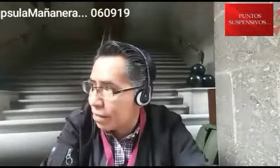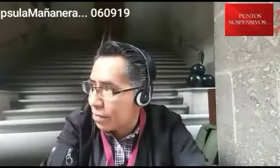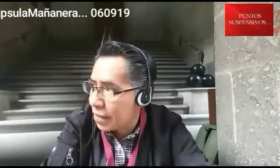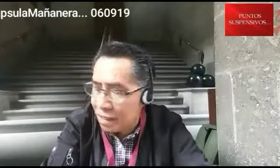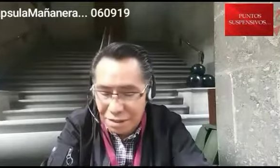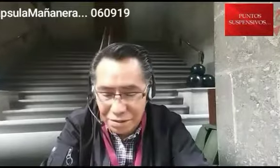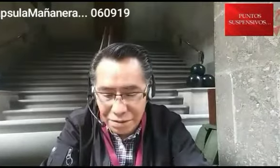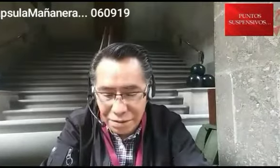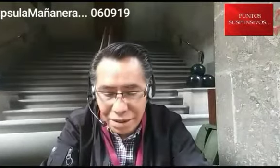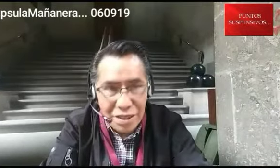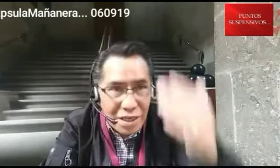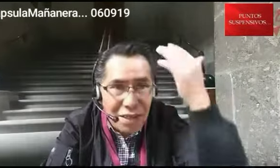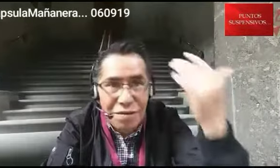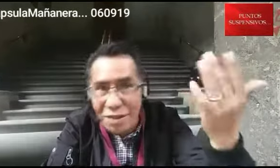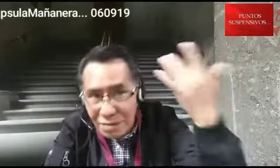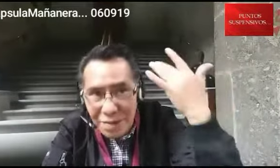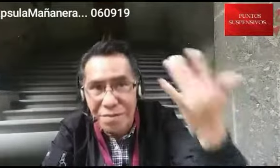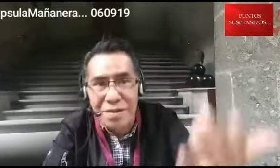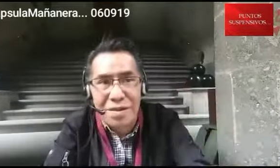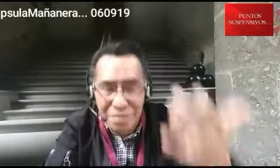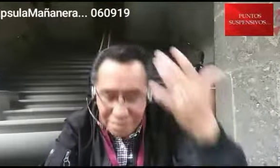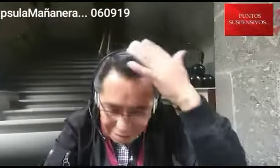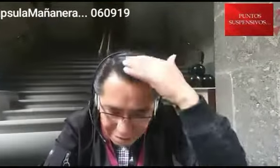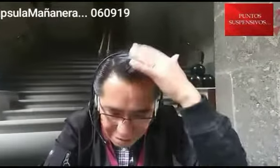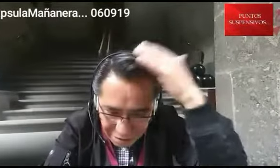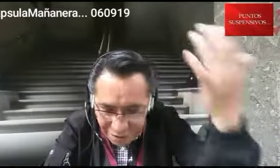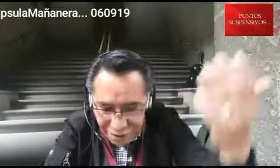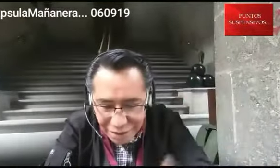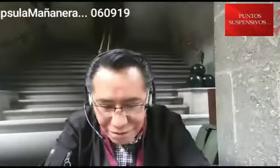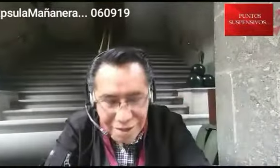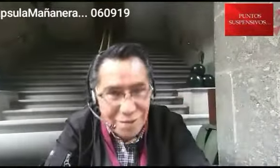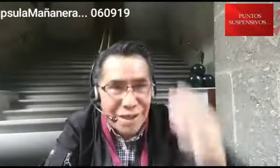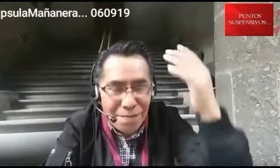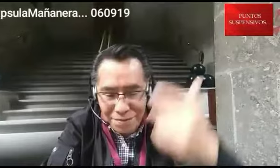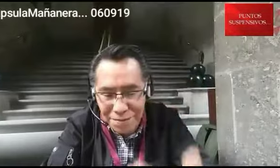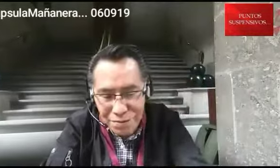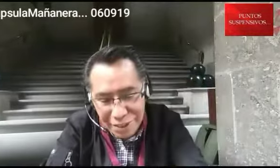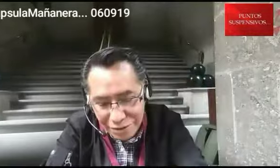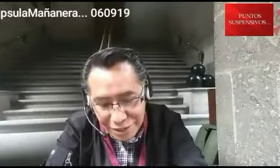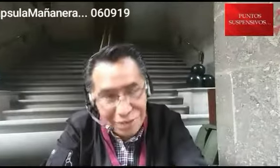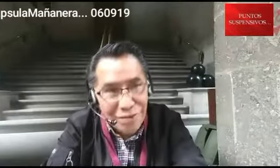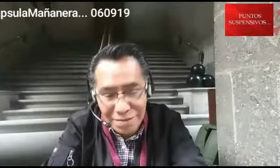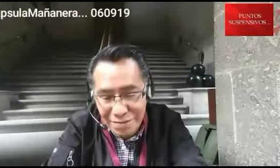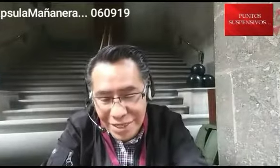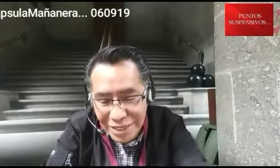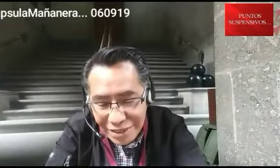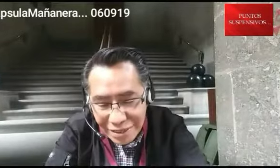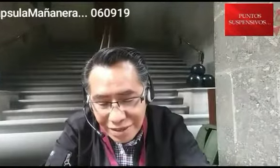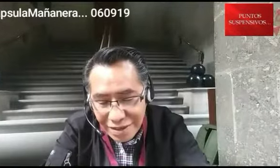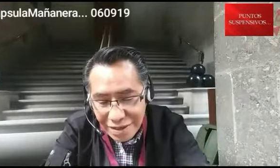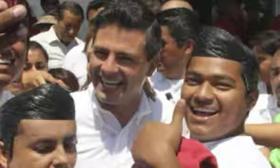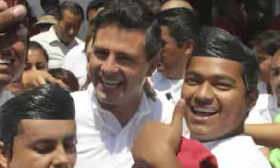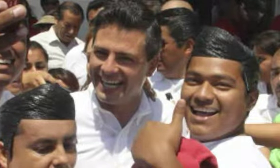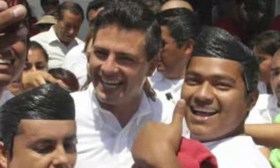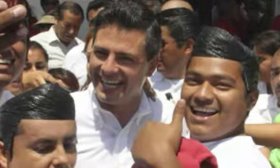copetito de Peña Nieto. Ya ni yo, que también hizo algo de gel, pero no gasto tanto, ¿eh? Miren